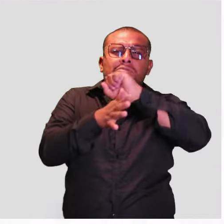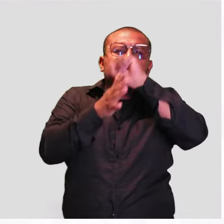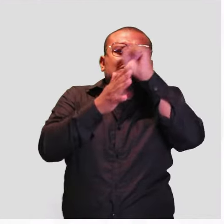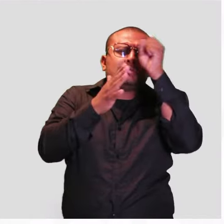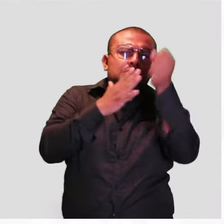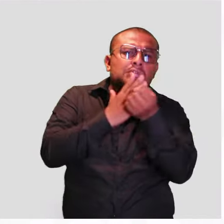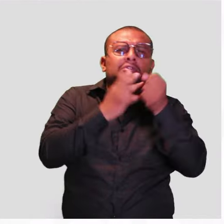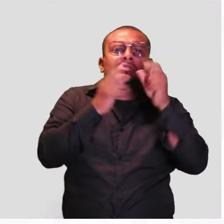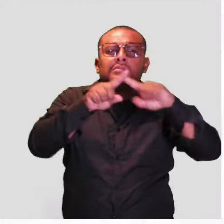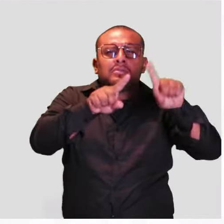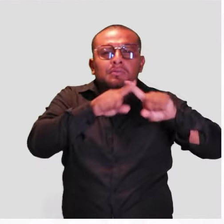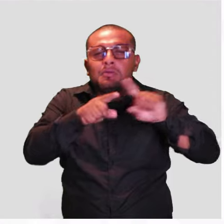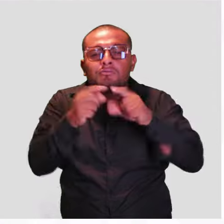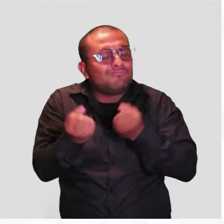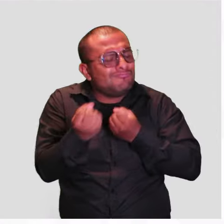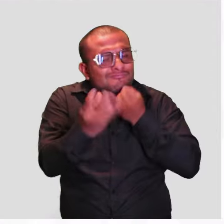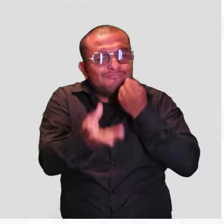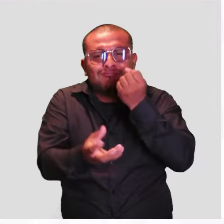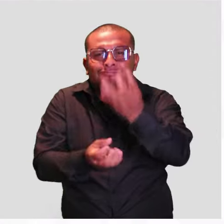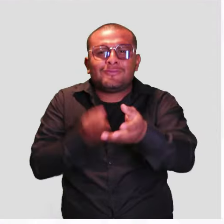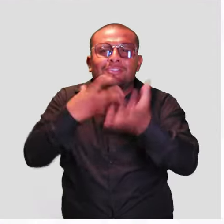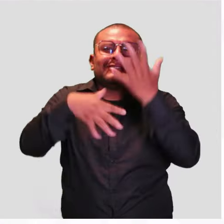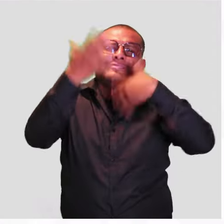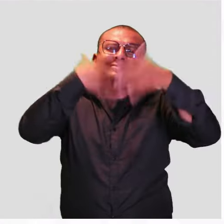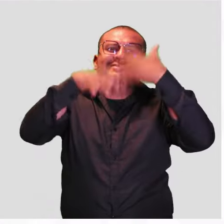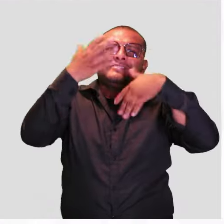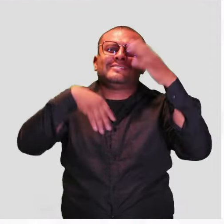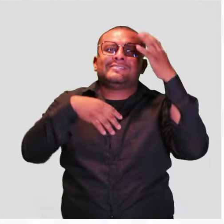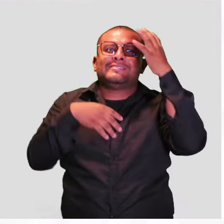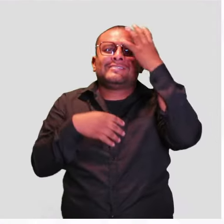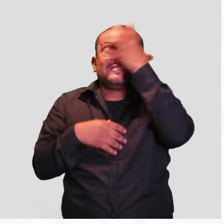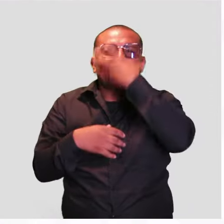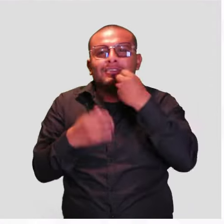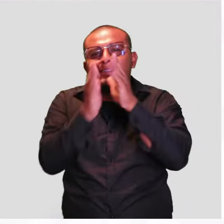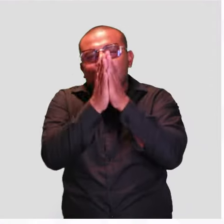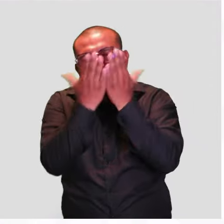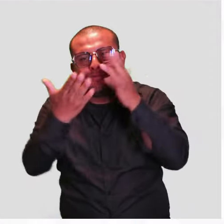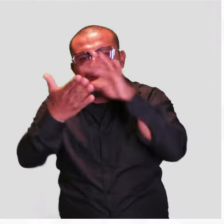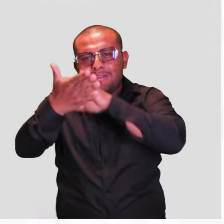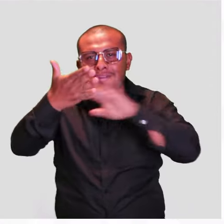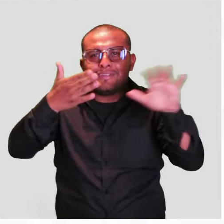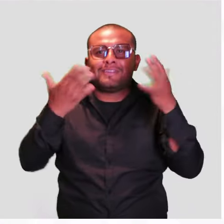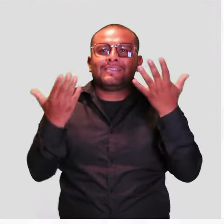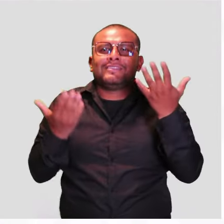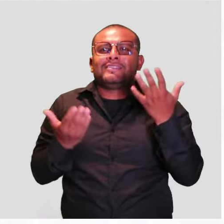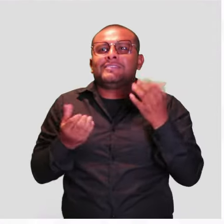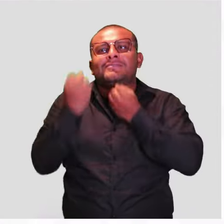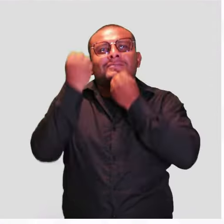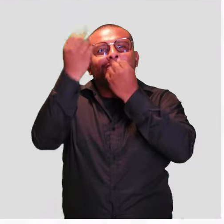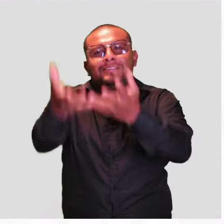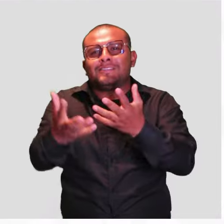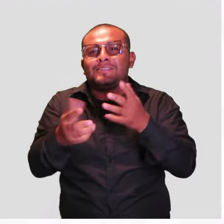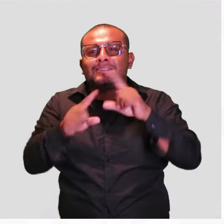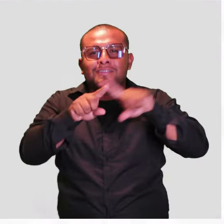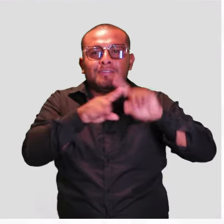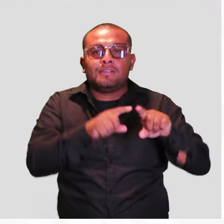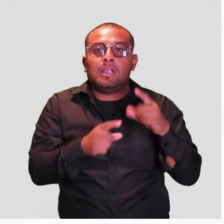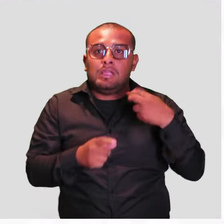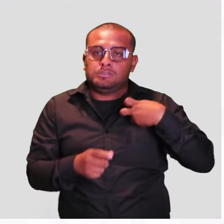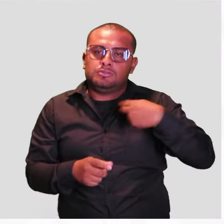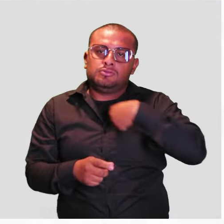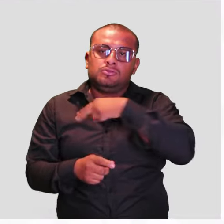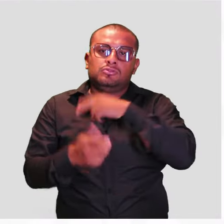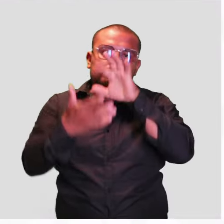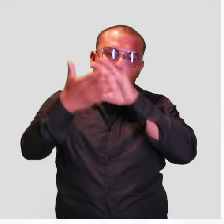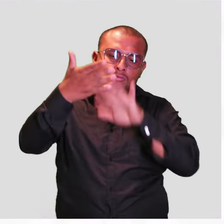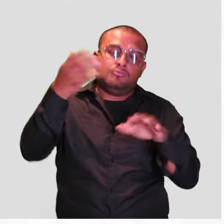arte, la poesía, el teatro, el cine, la literatura. Hay que leer mucho. Tenemos que leer. Así es que apoyar a toda esa gente